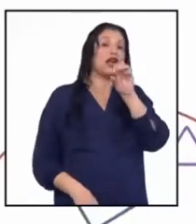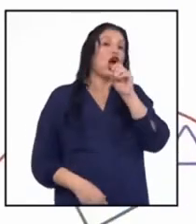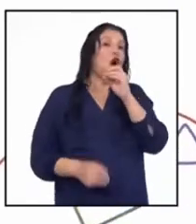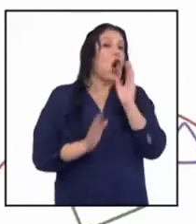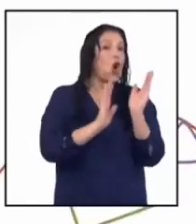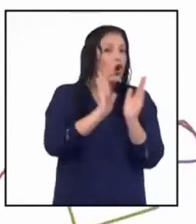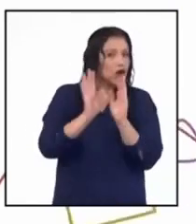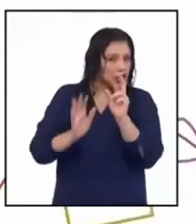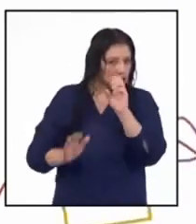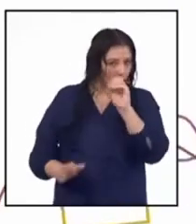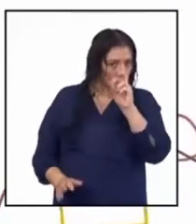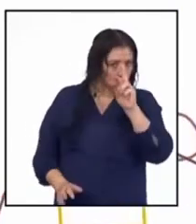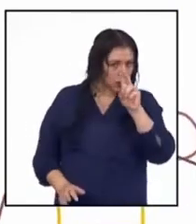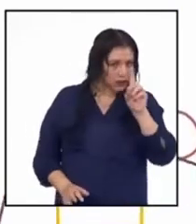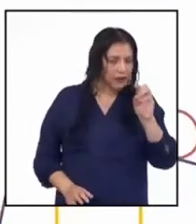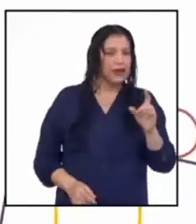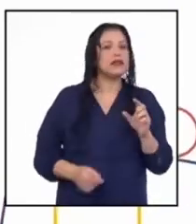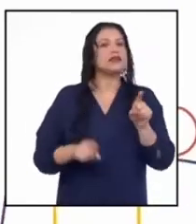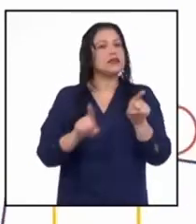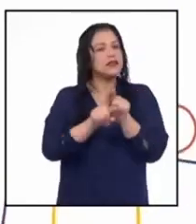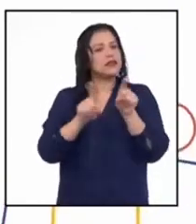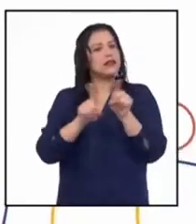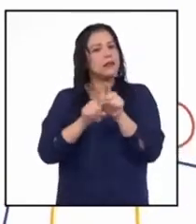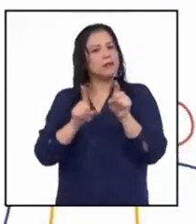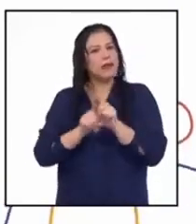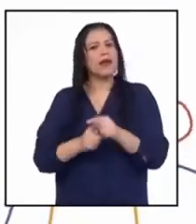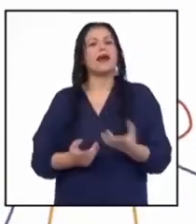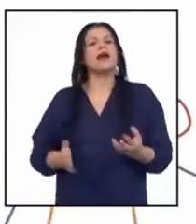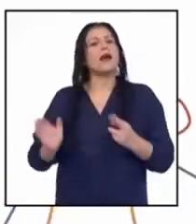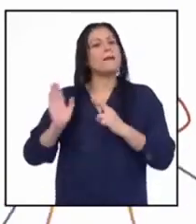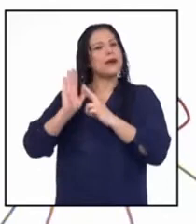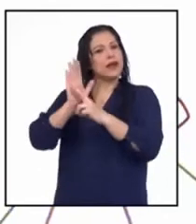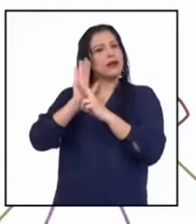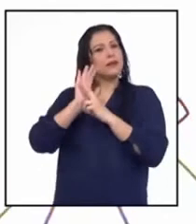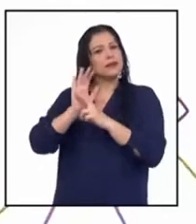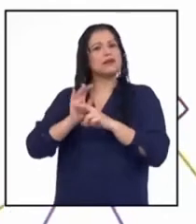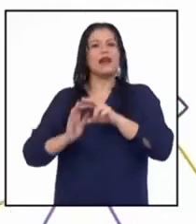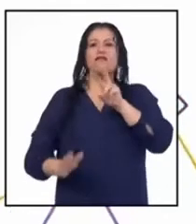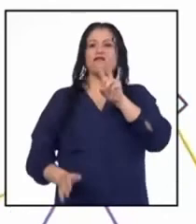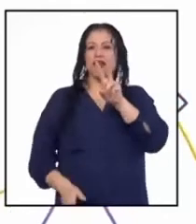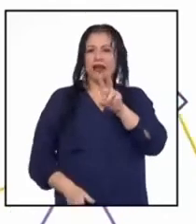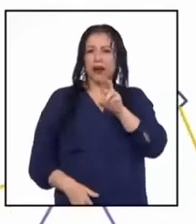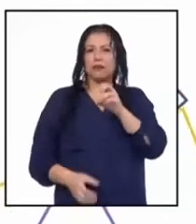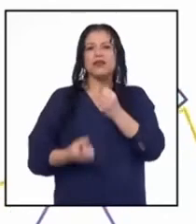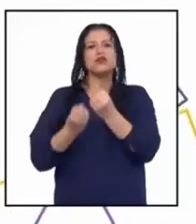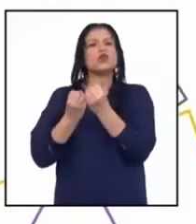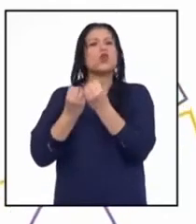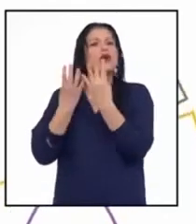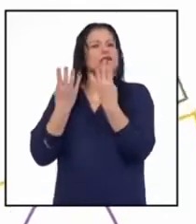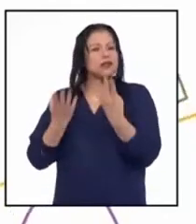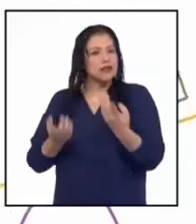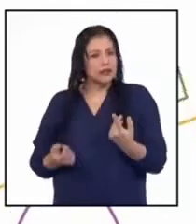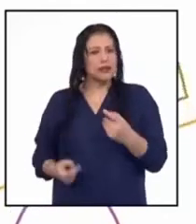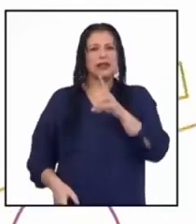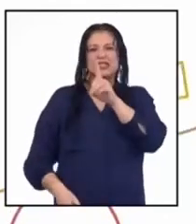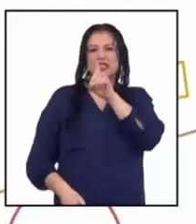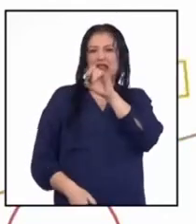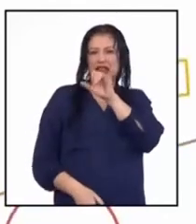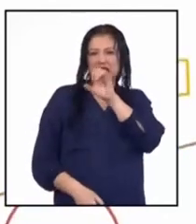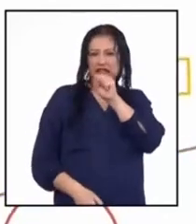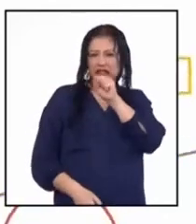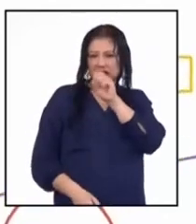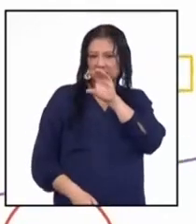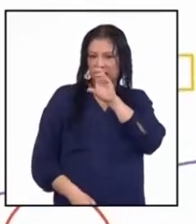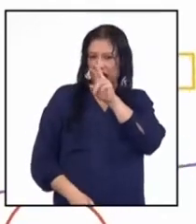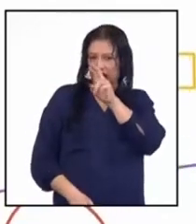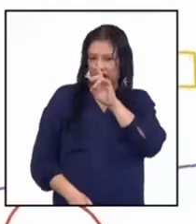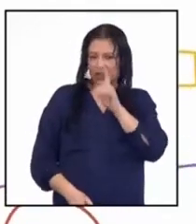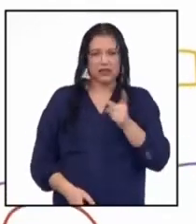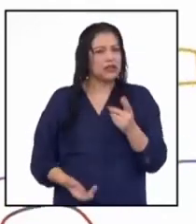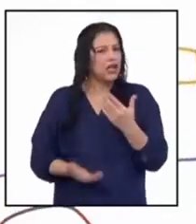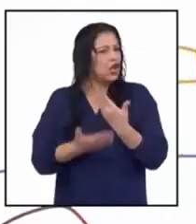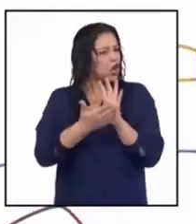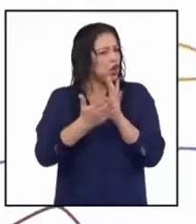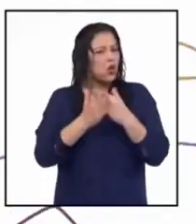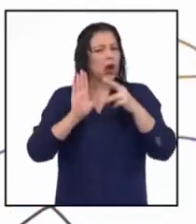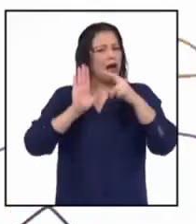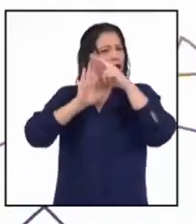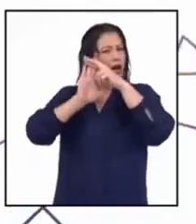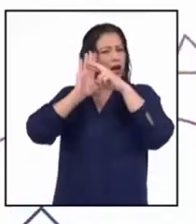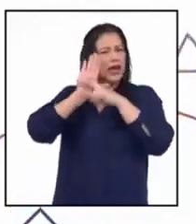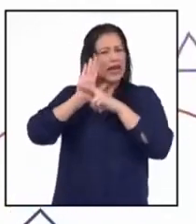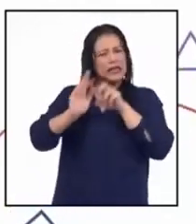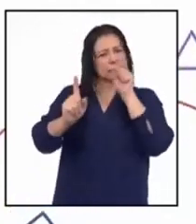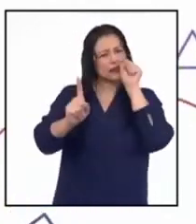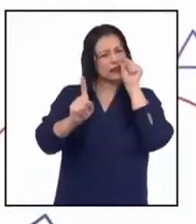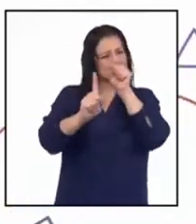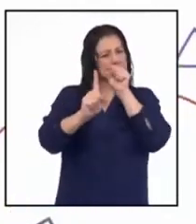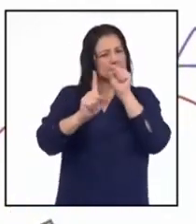ordinales, así como también para representar variables cuantitativas discretas. No existen reglas